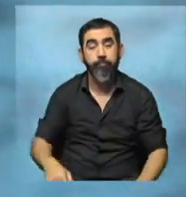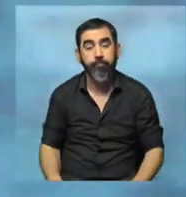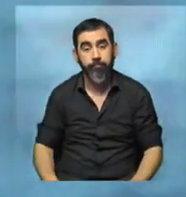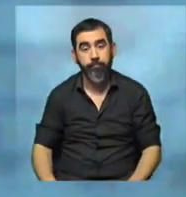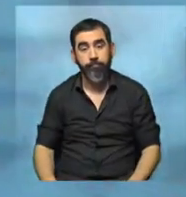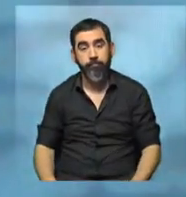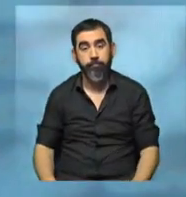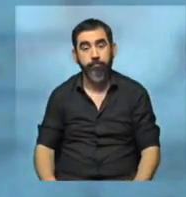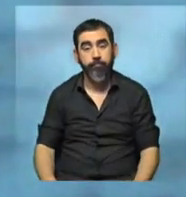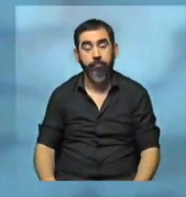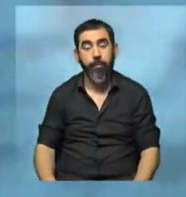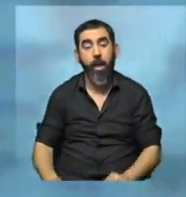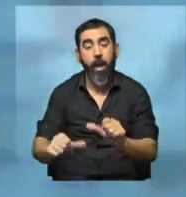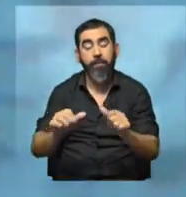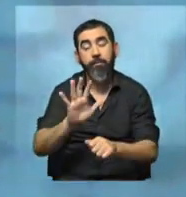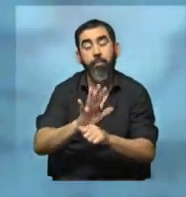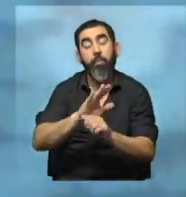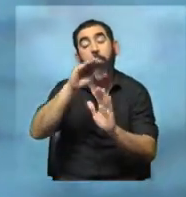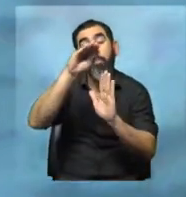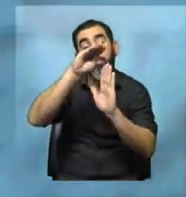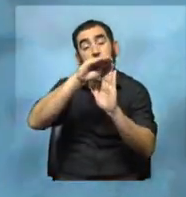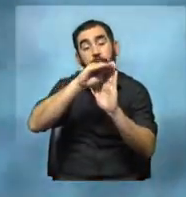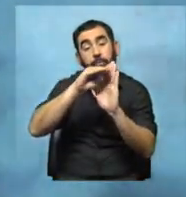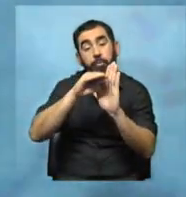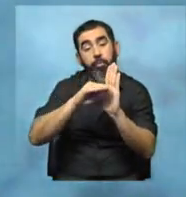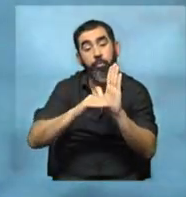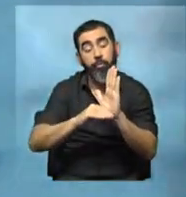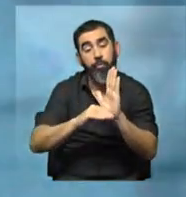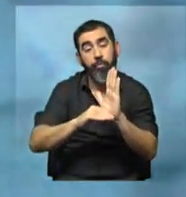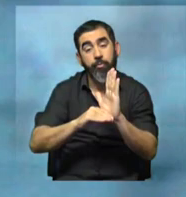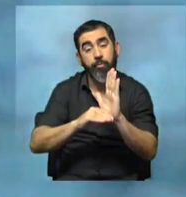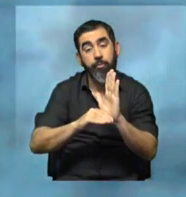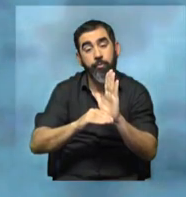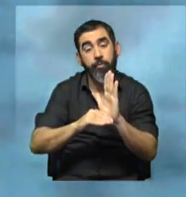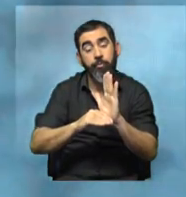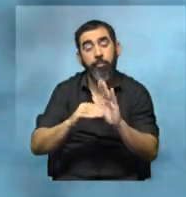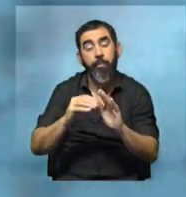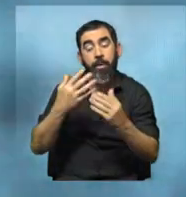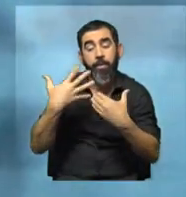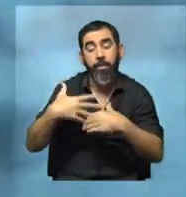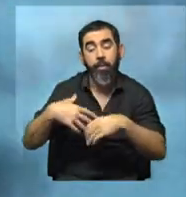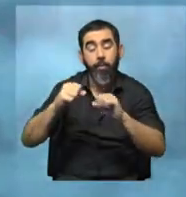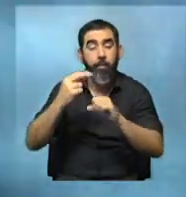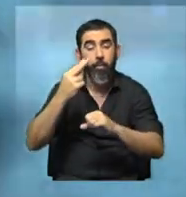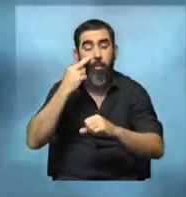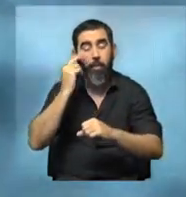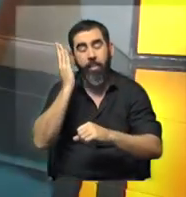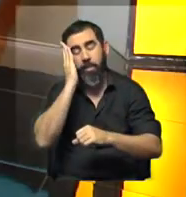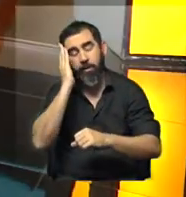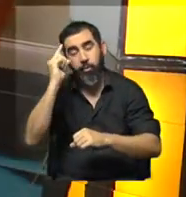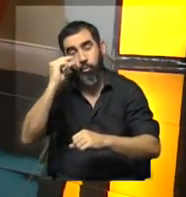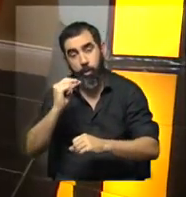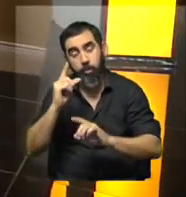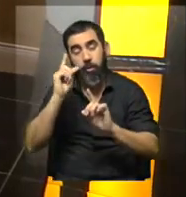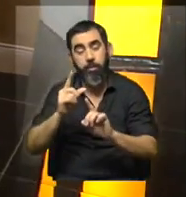Justamente esto de generar protocolos no solamente para definir patologías de sueño, sino para definir